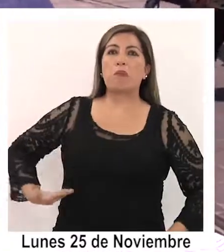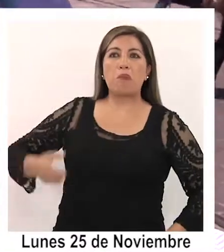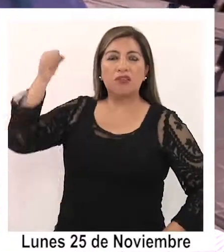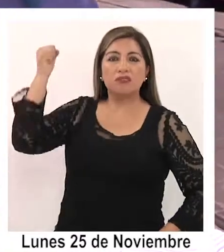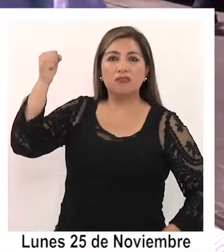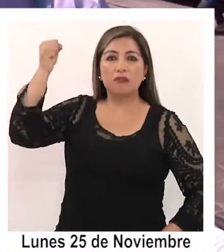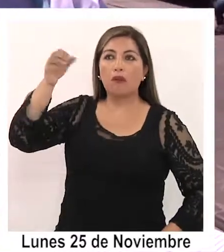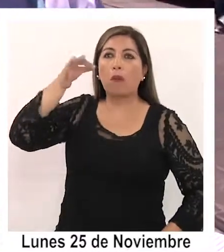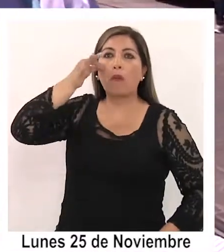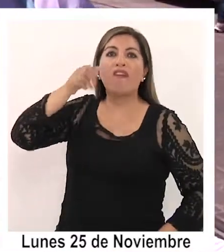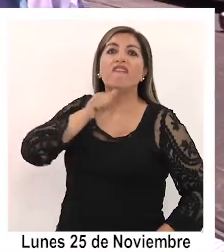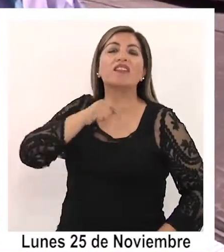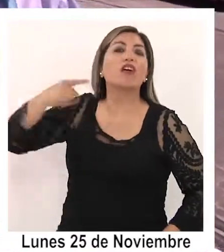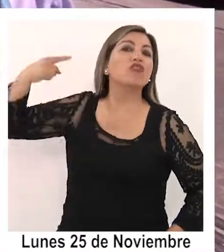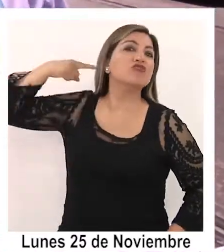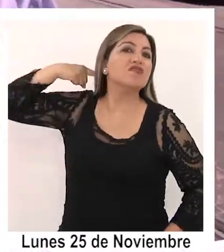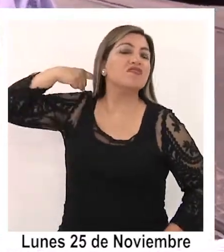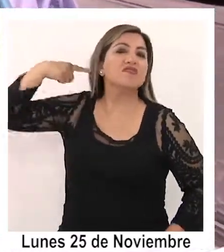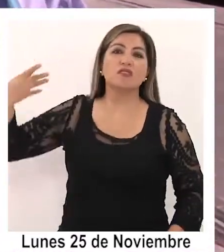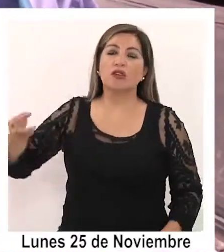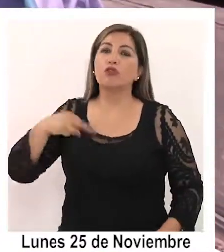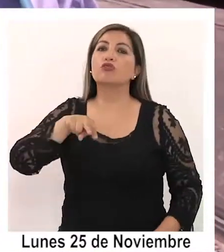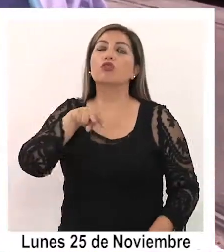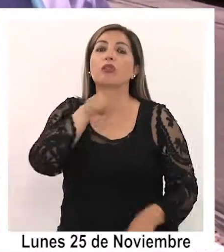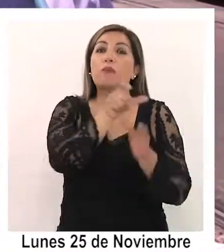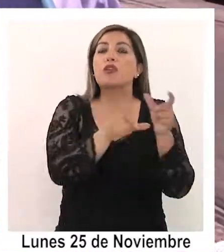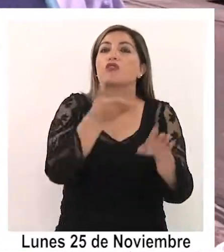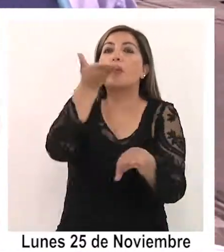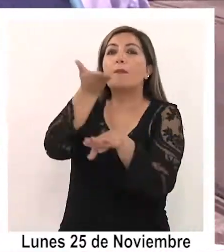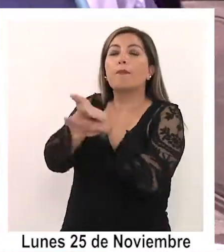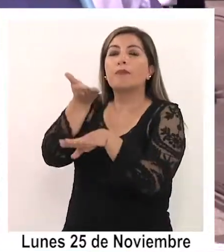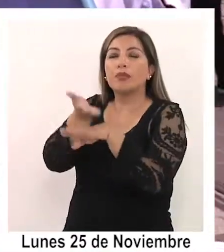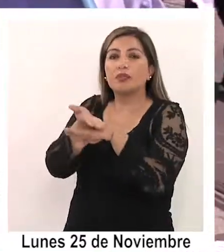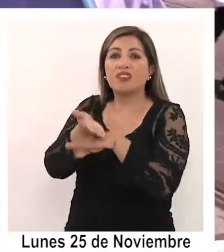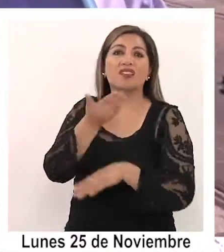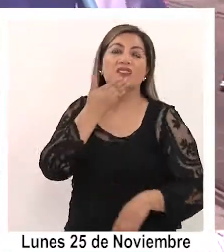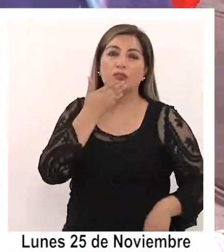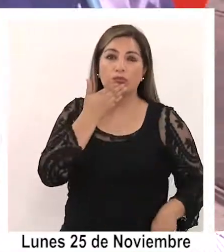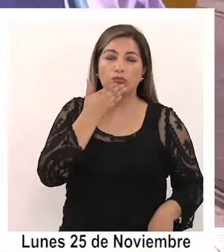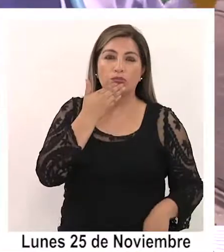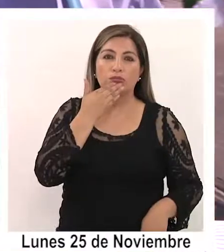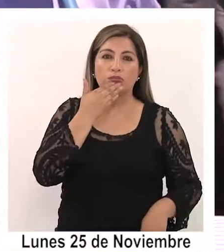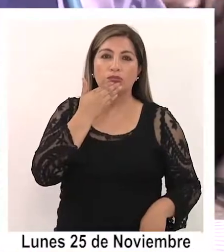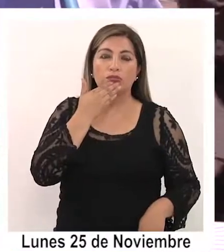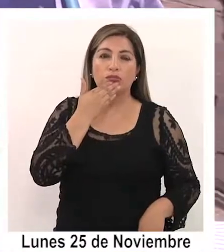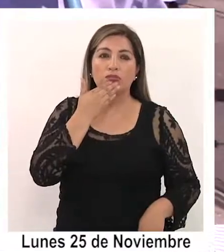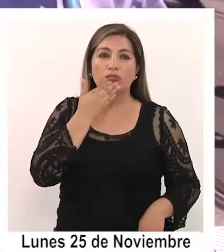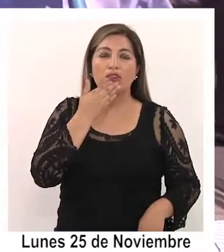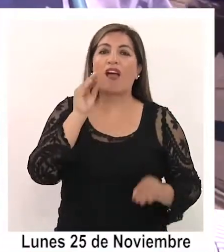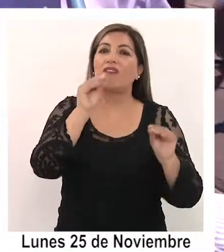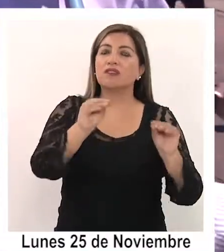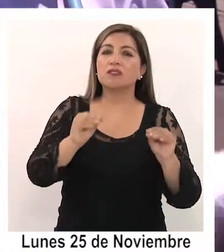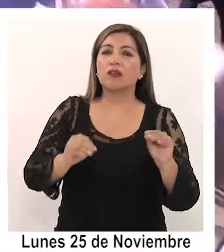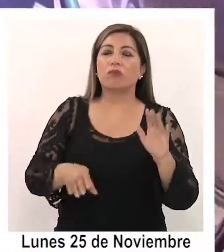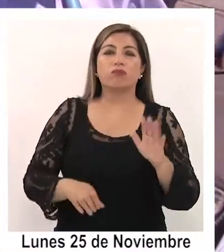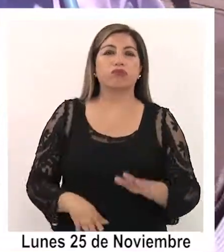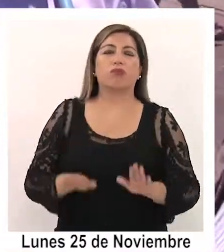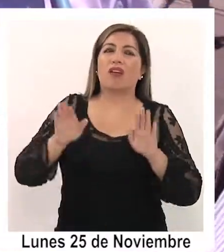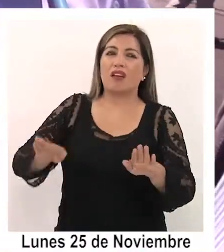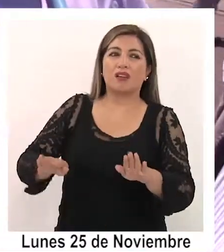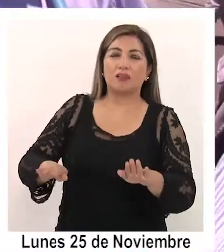tenemos no toma conciencia de lo que le está pidiendo realmente su pueblo. Y más encima está llamando a más represión en las